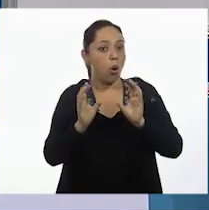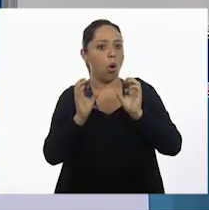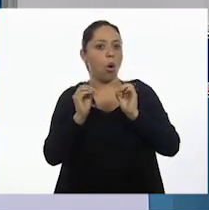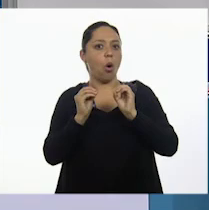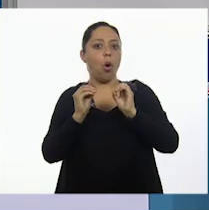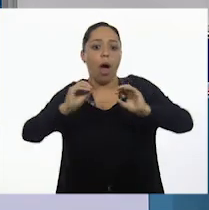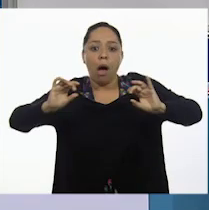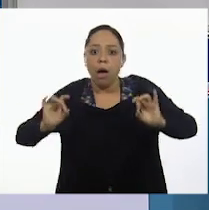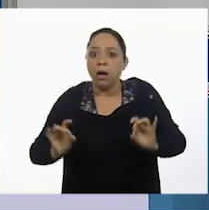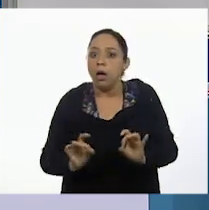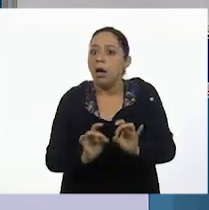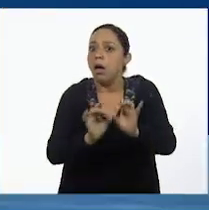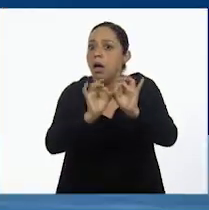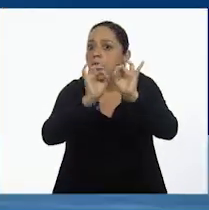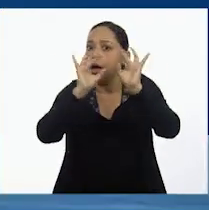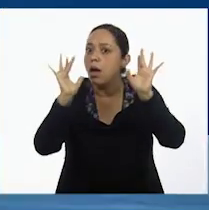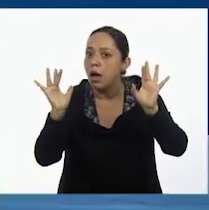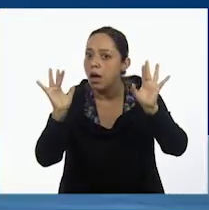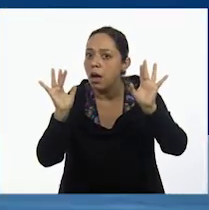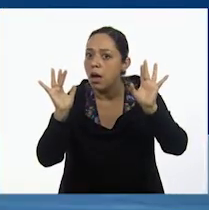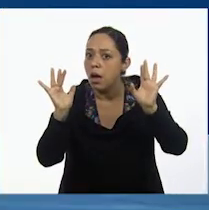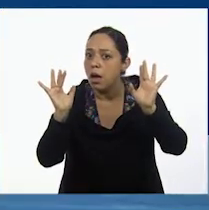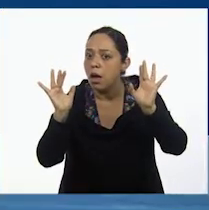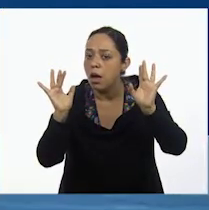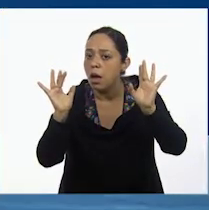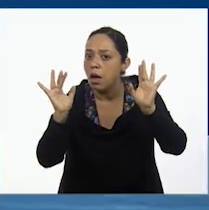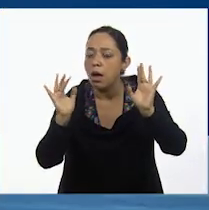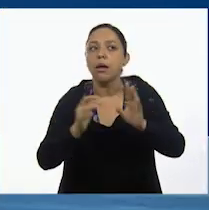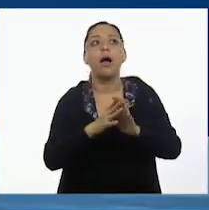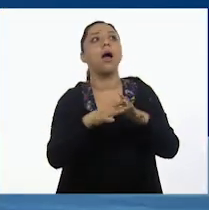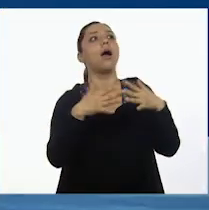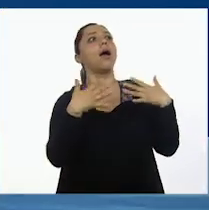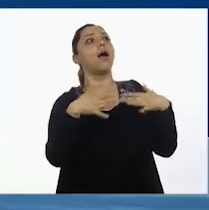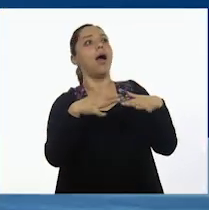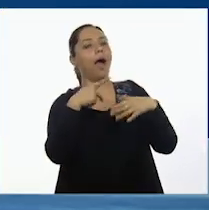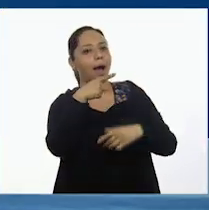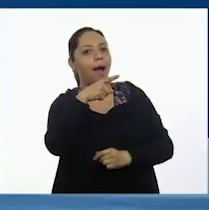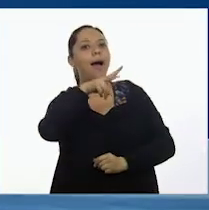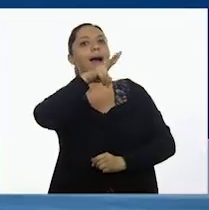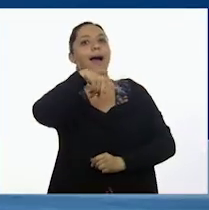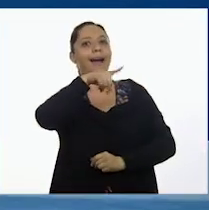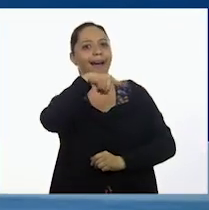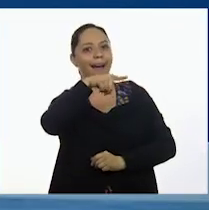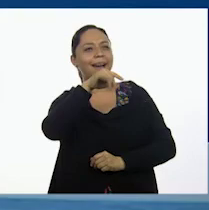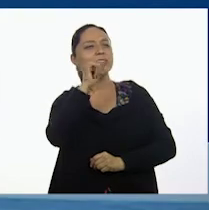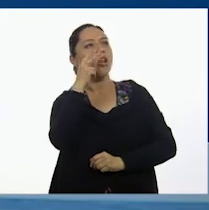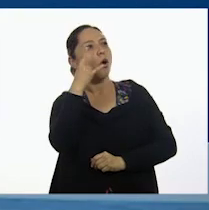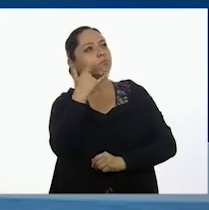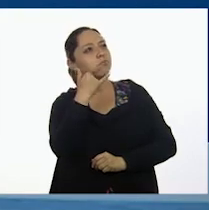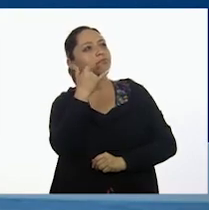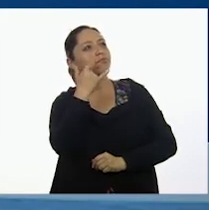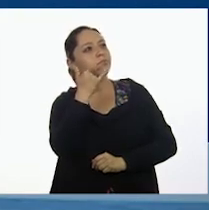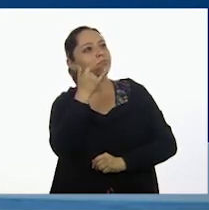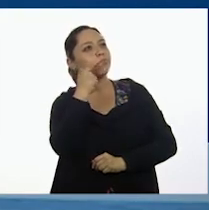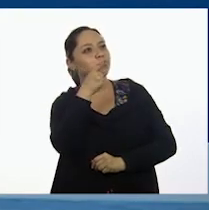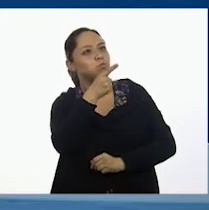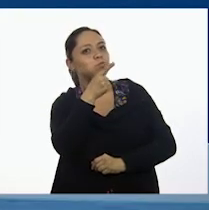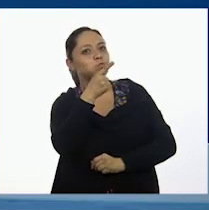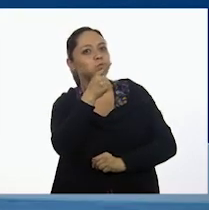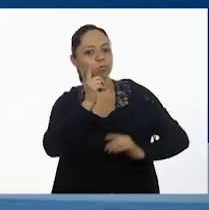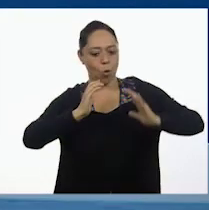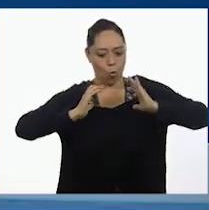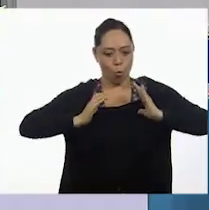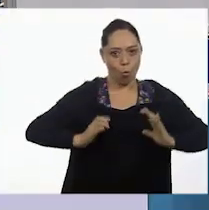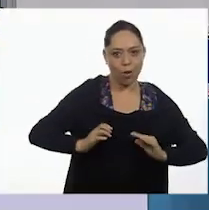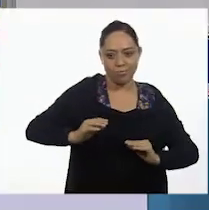cuando de pronto... ¡Ay, sí, maestro! Ahorita que lo observaba, también usó su